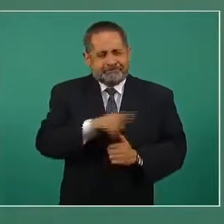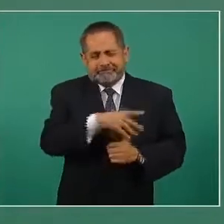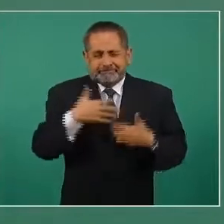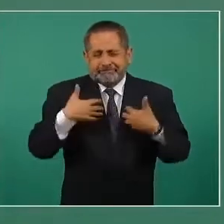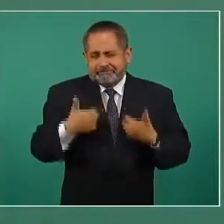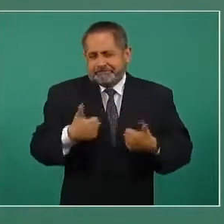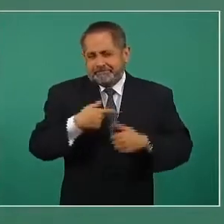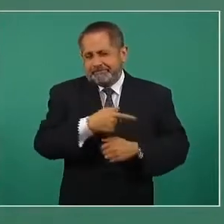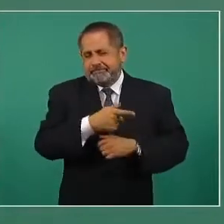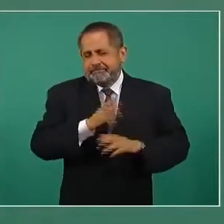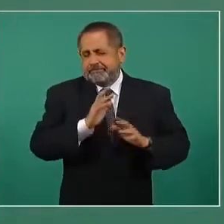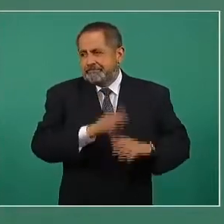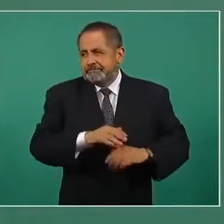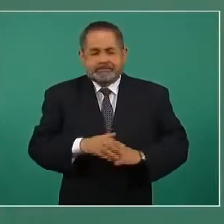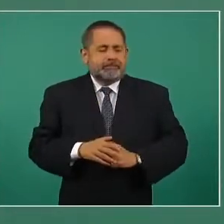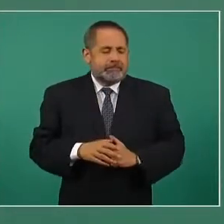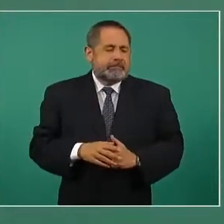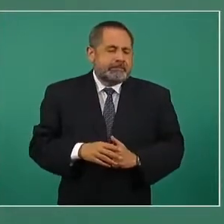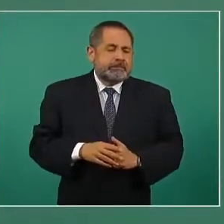entendible.